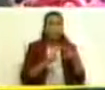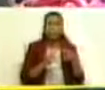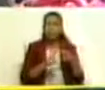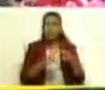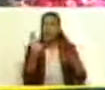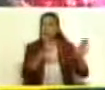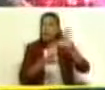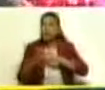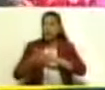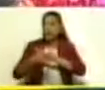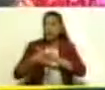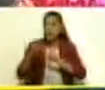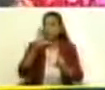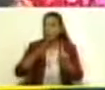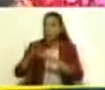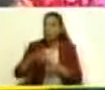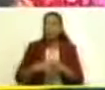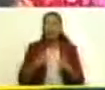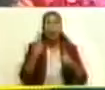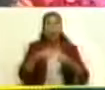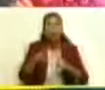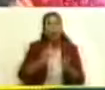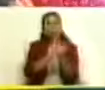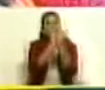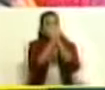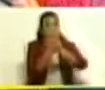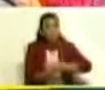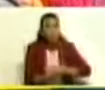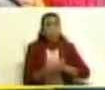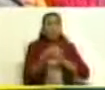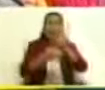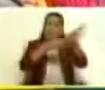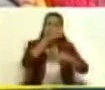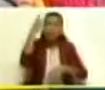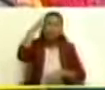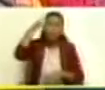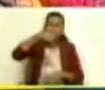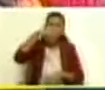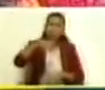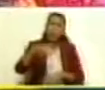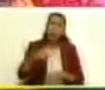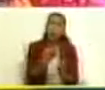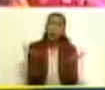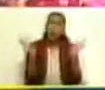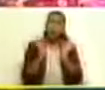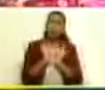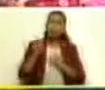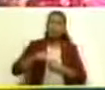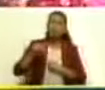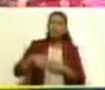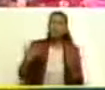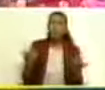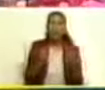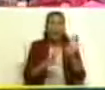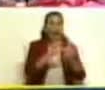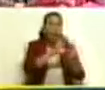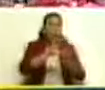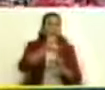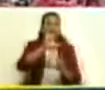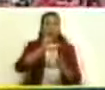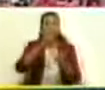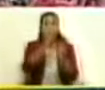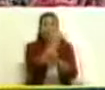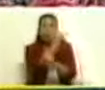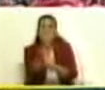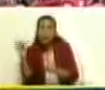la ciencia y la cultura. Otra de las transformaciones discutidas viene siendo la parte de la ecología